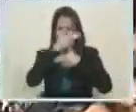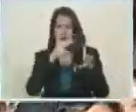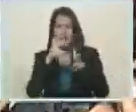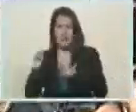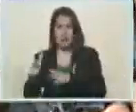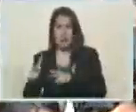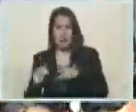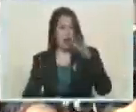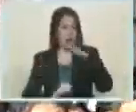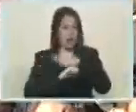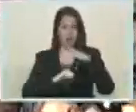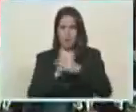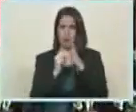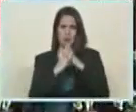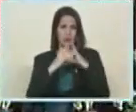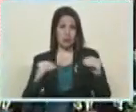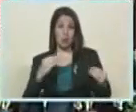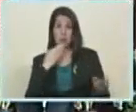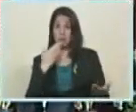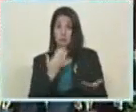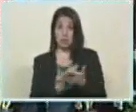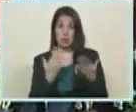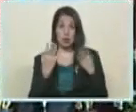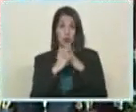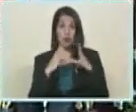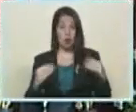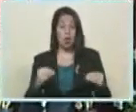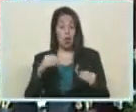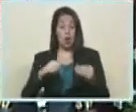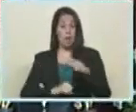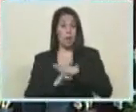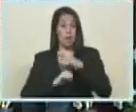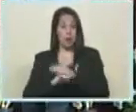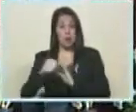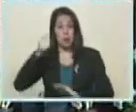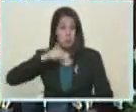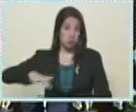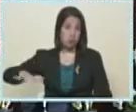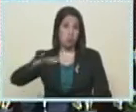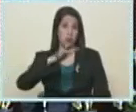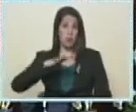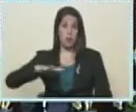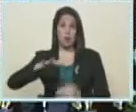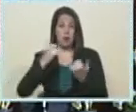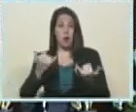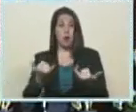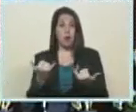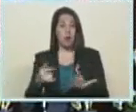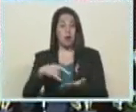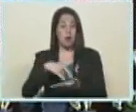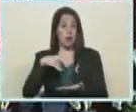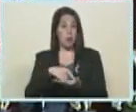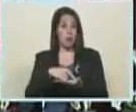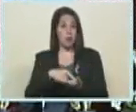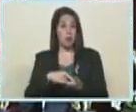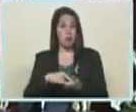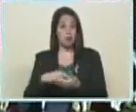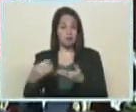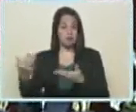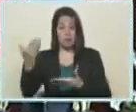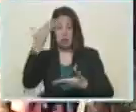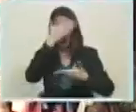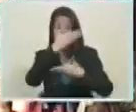¡Vamos con todo! ¡Pido el apoyo del pueblo carabobeño para el combate contra las mafias!